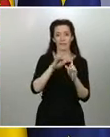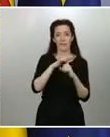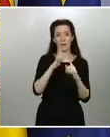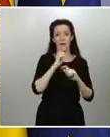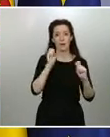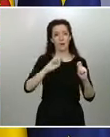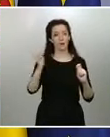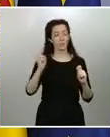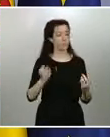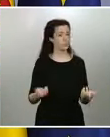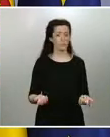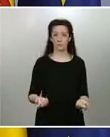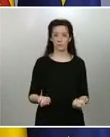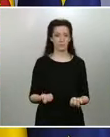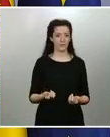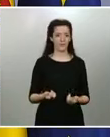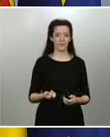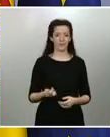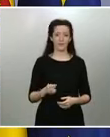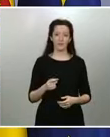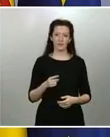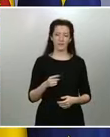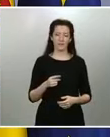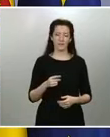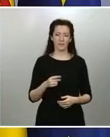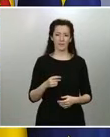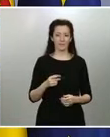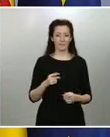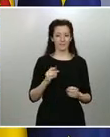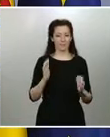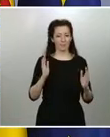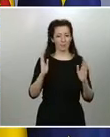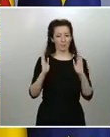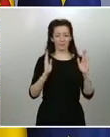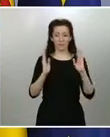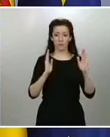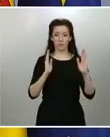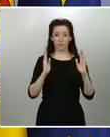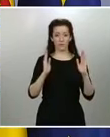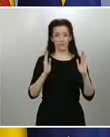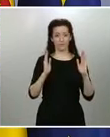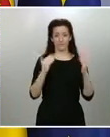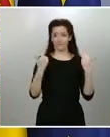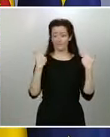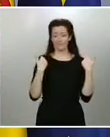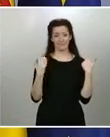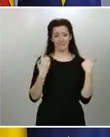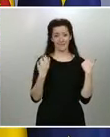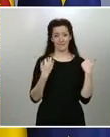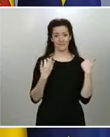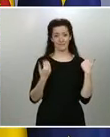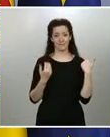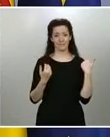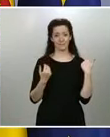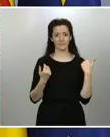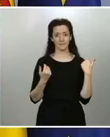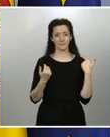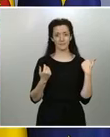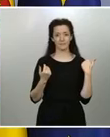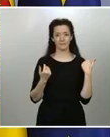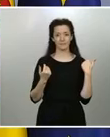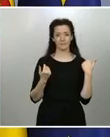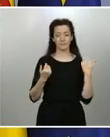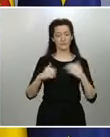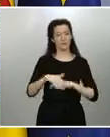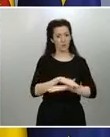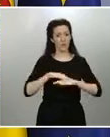todos han sido momentos de responsabilidad nuestras también el gobierno está gestionando asume su responsabilidad